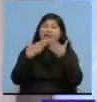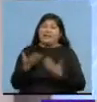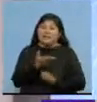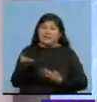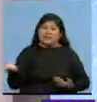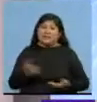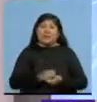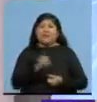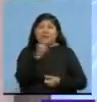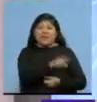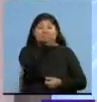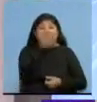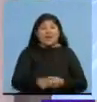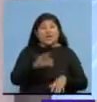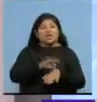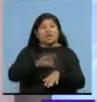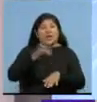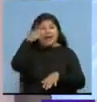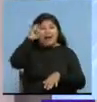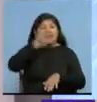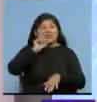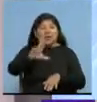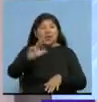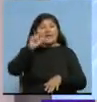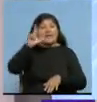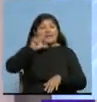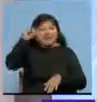palabra del doctor Héctor Illanes en el Día Nacional de la Donación de Órganos.